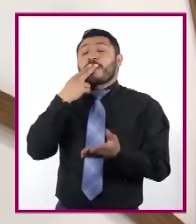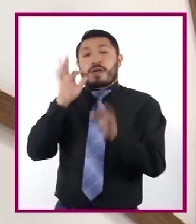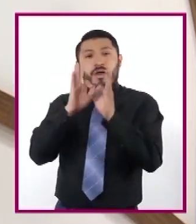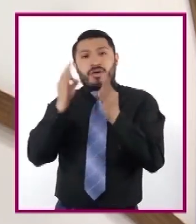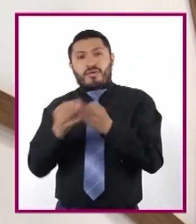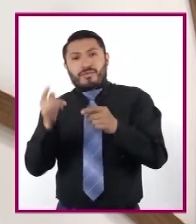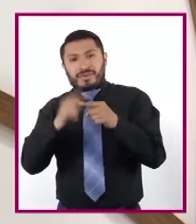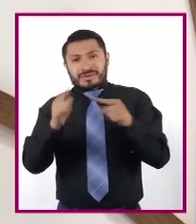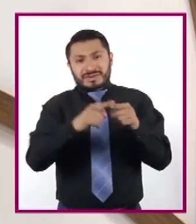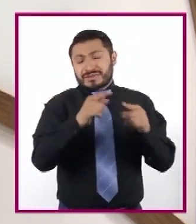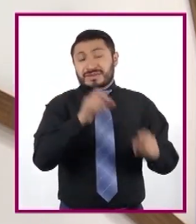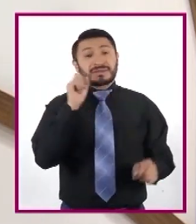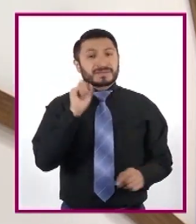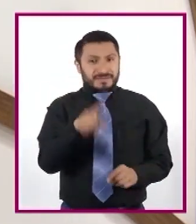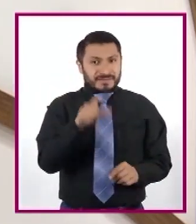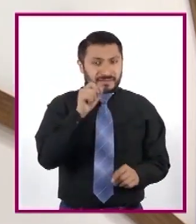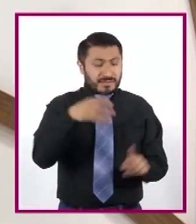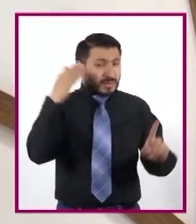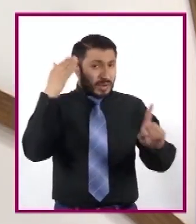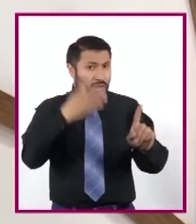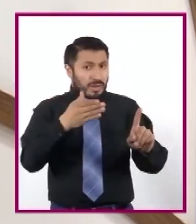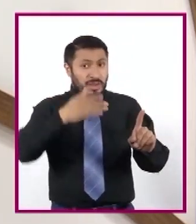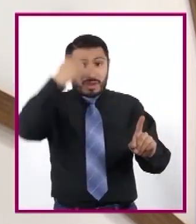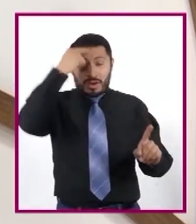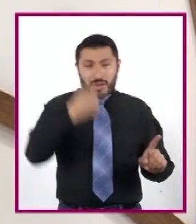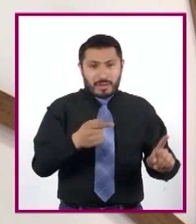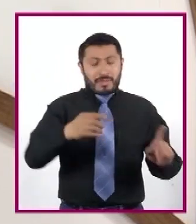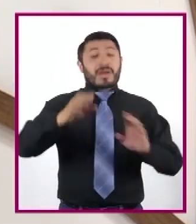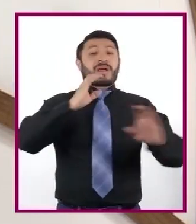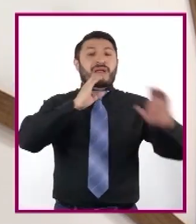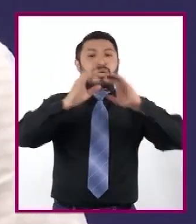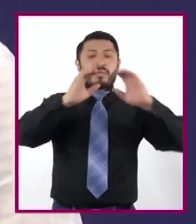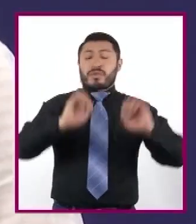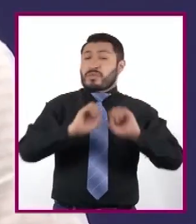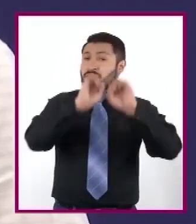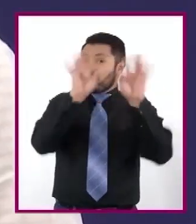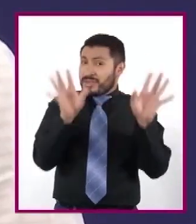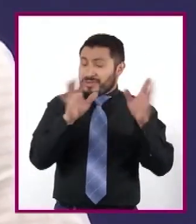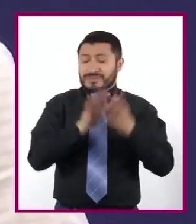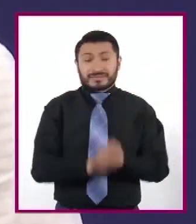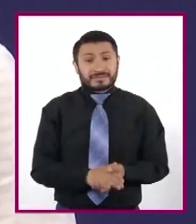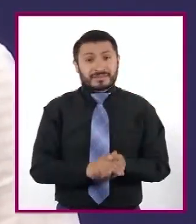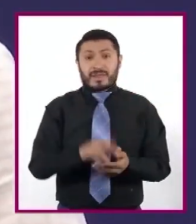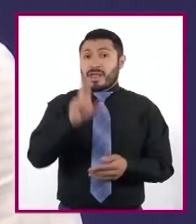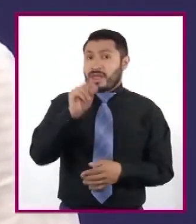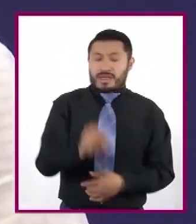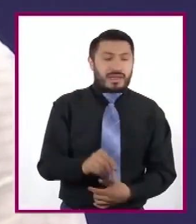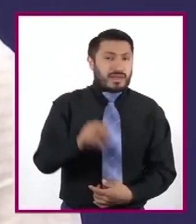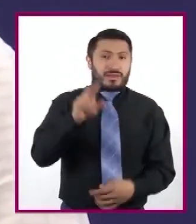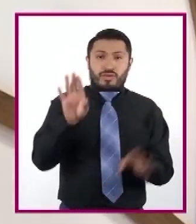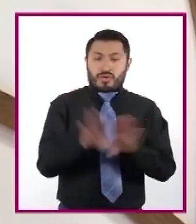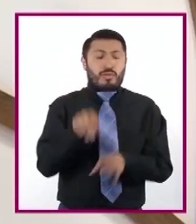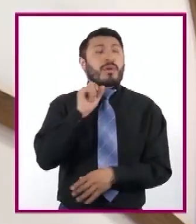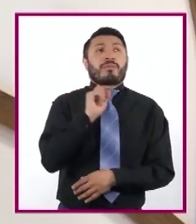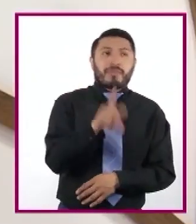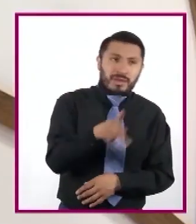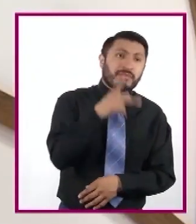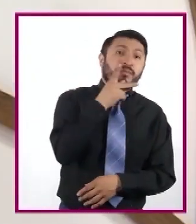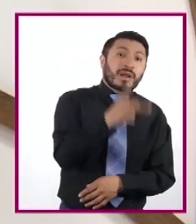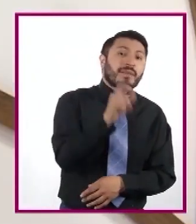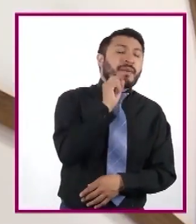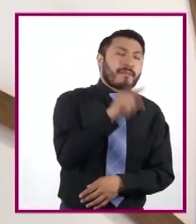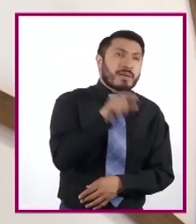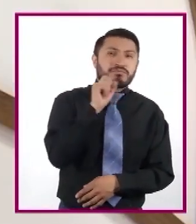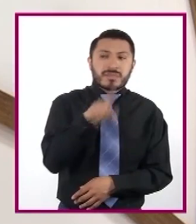de referirse a lo mismo, para que su comunicación sea efectiva sin resultar repetitiva ni aburrir al lector.